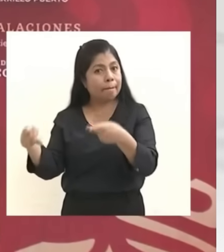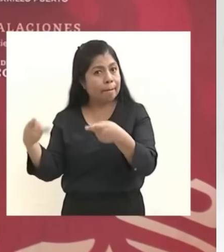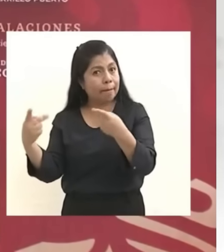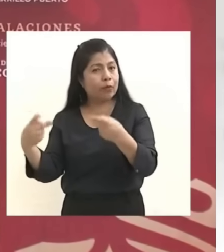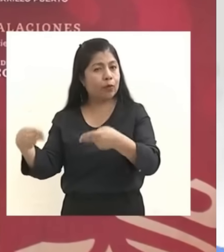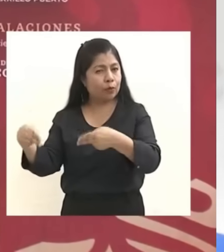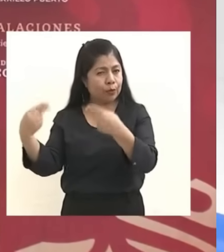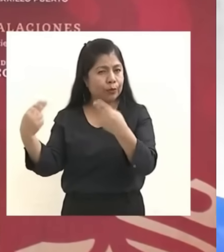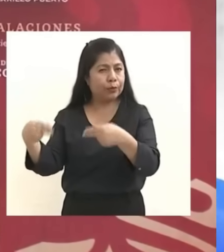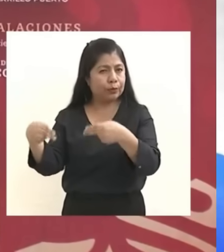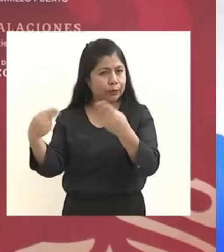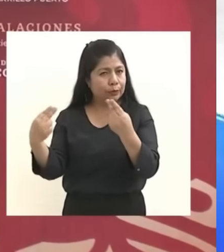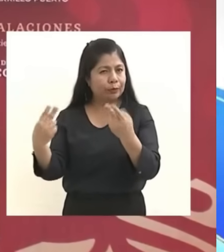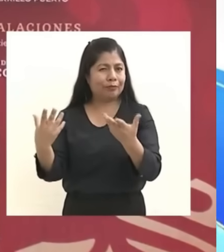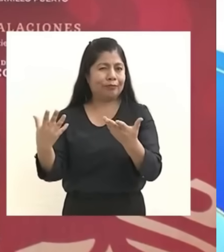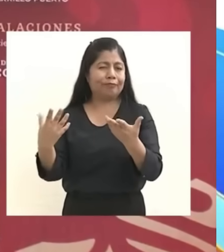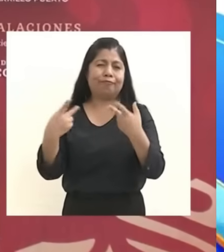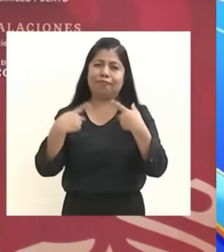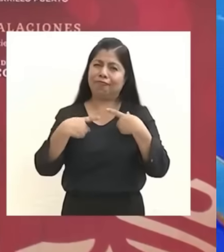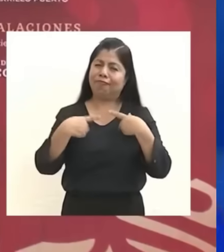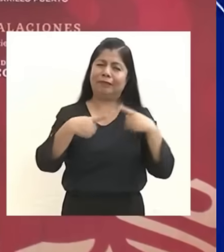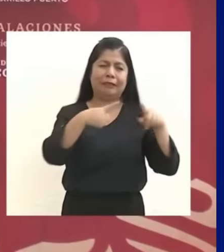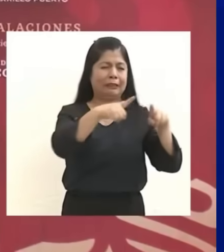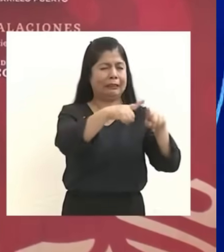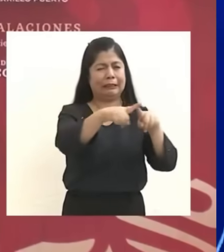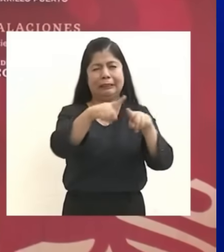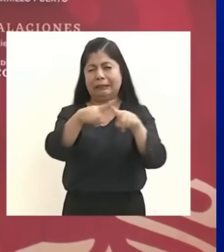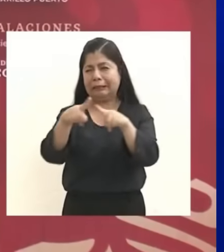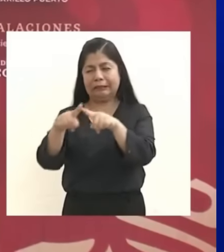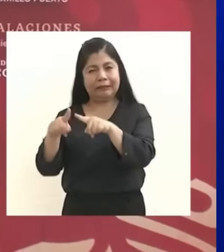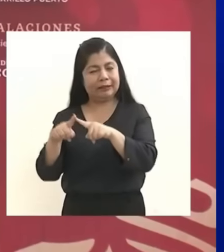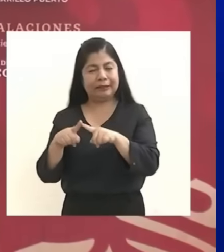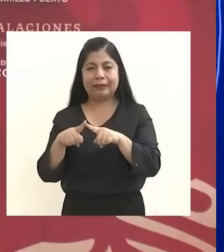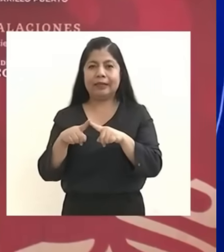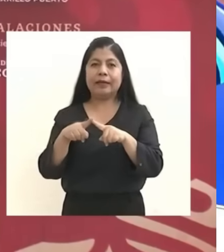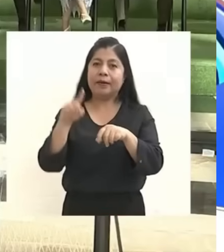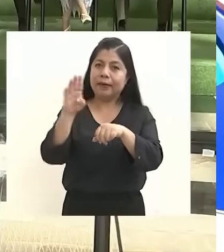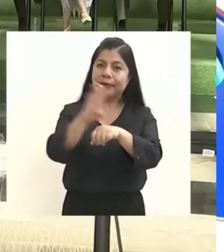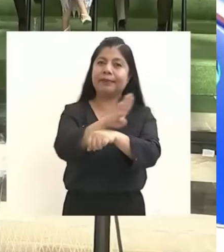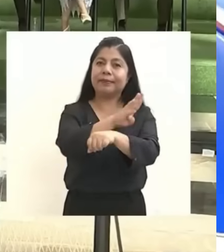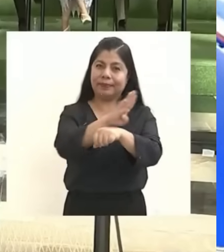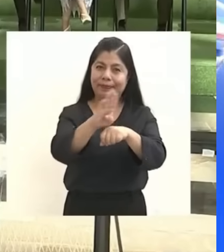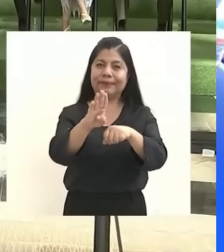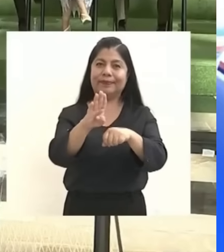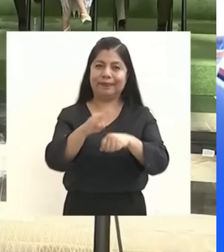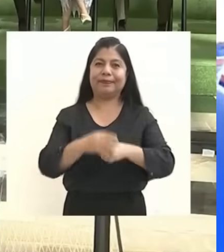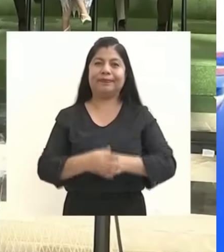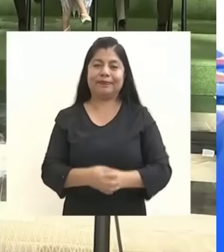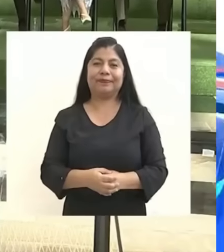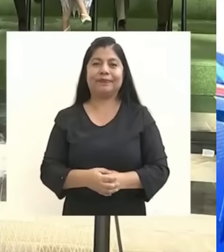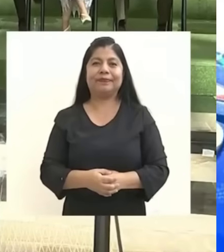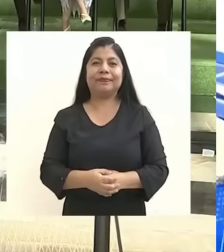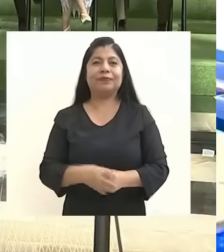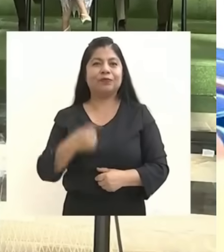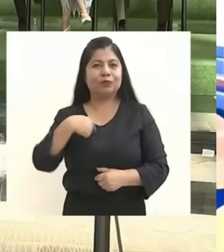Porque hay que entender bien lo que significa la